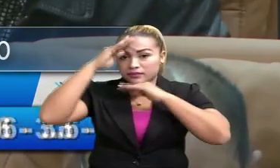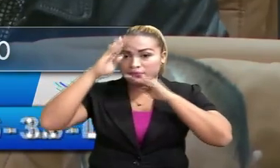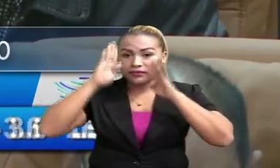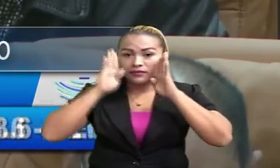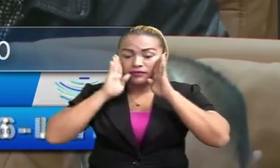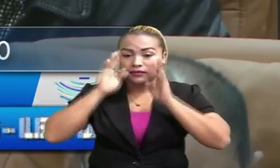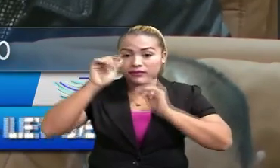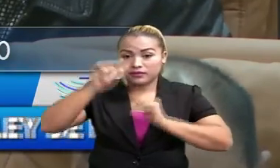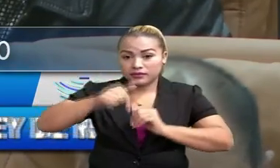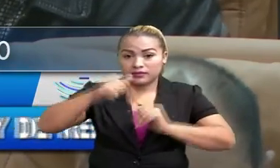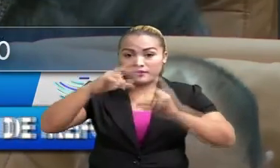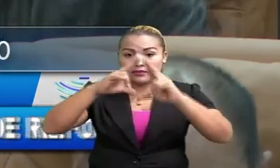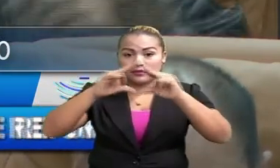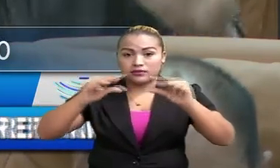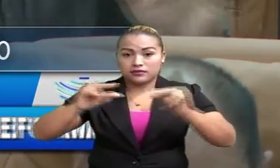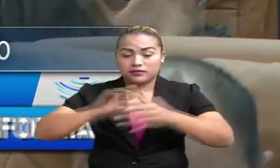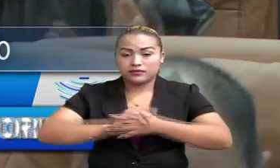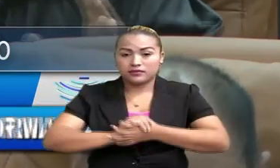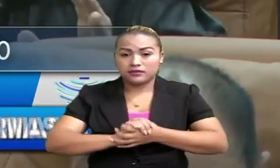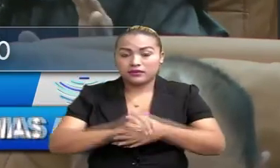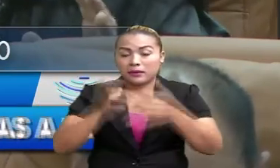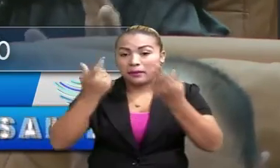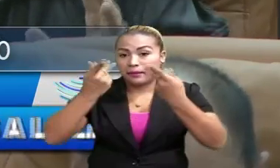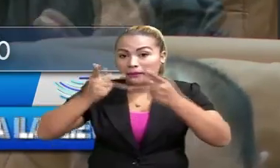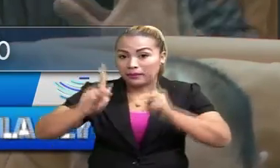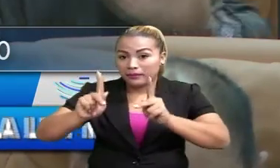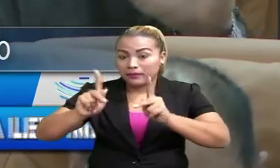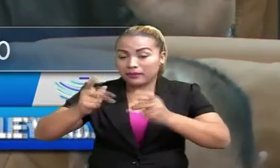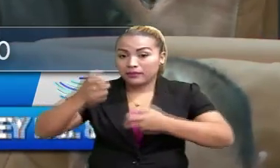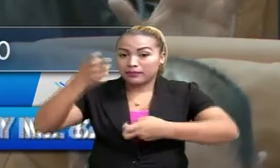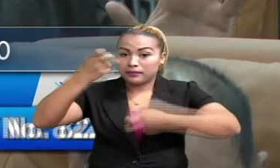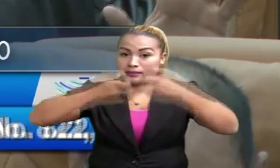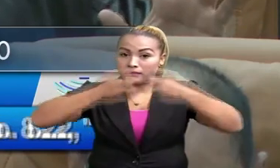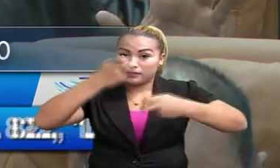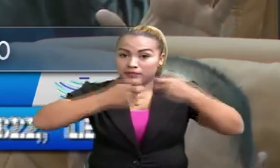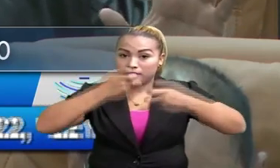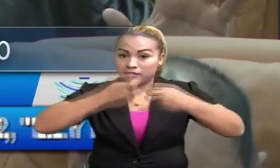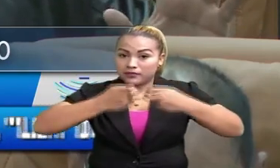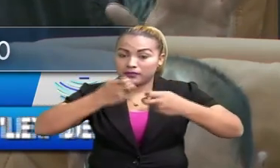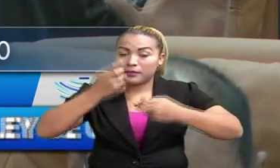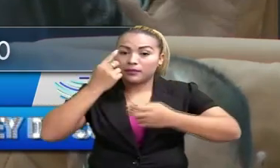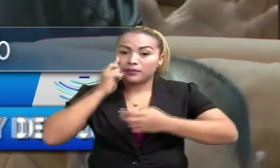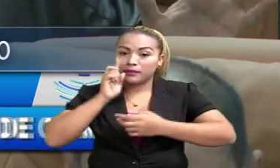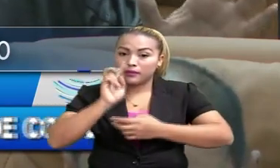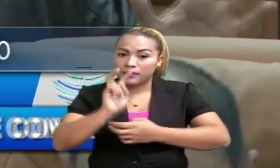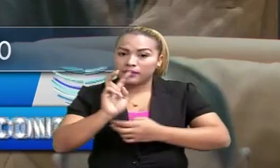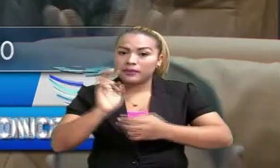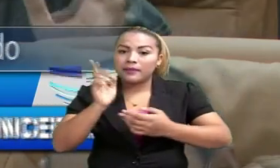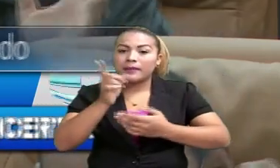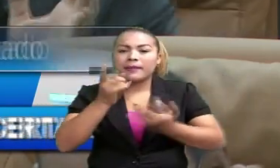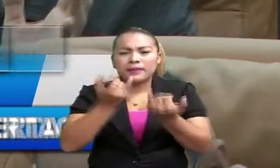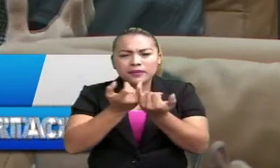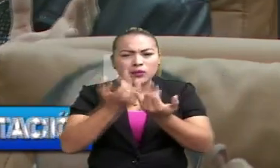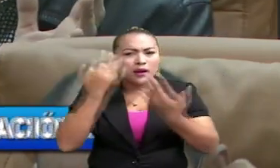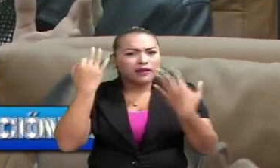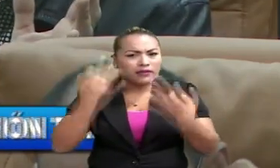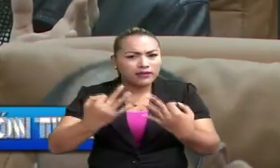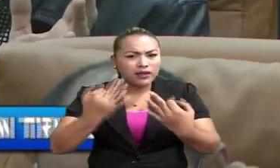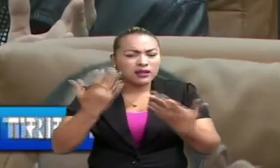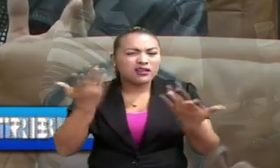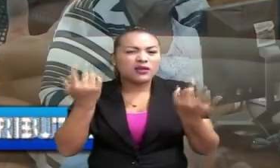de este país. El problema es, primero, definamos para nosotros qué es sector privado.